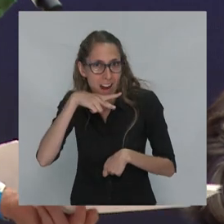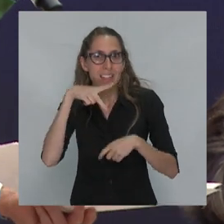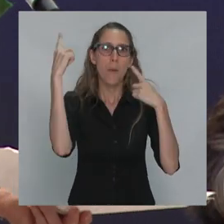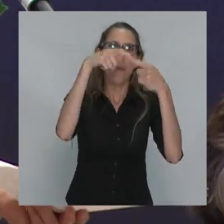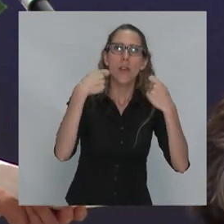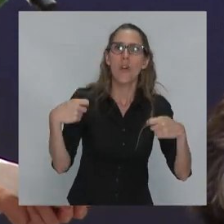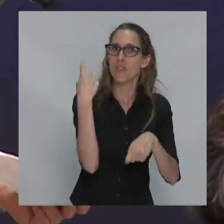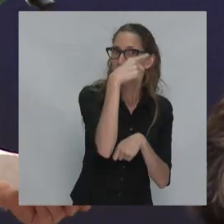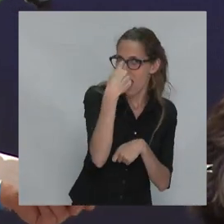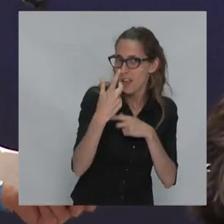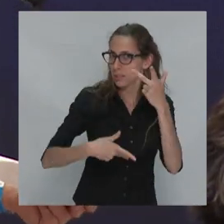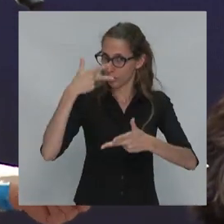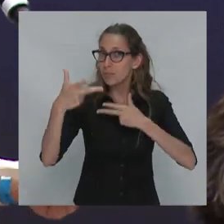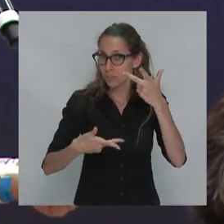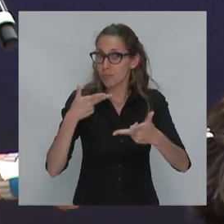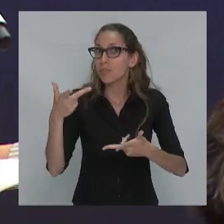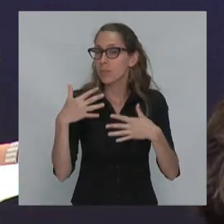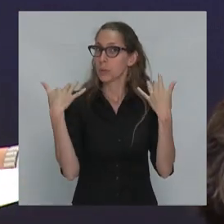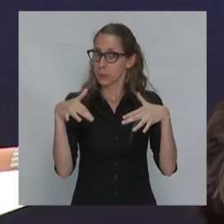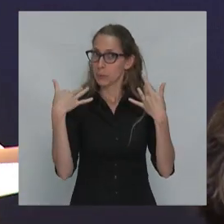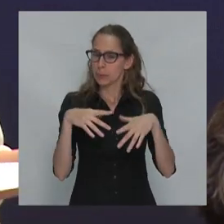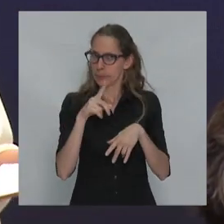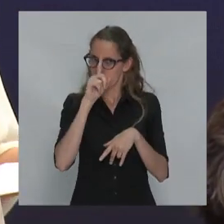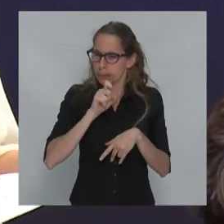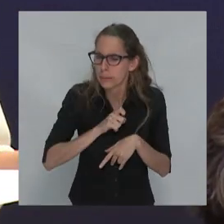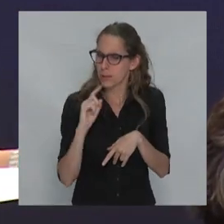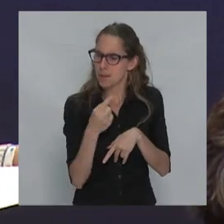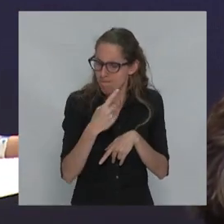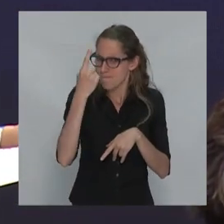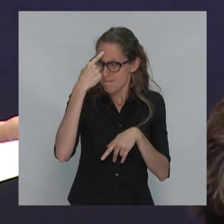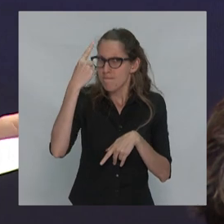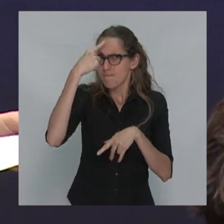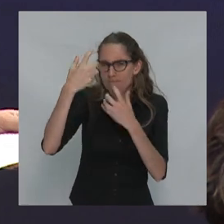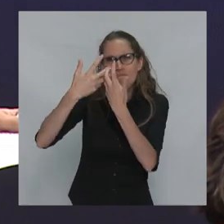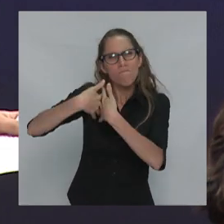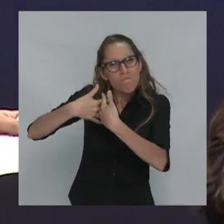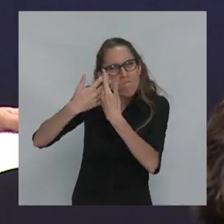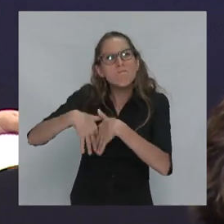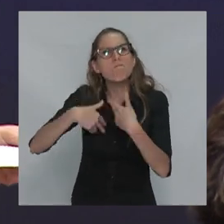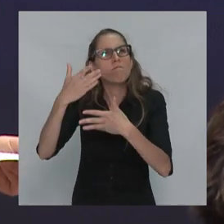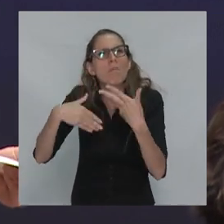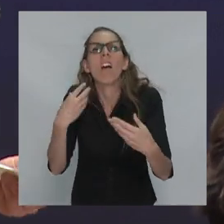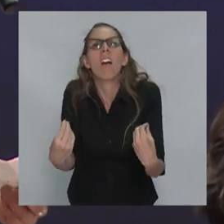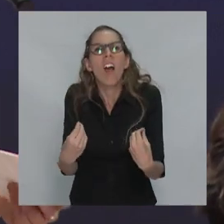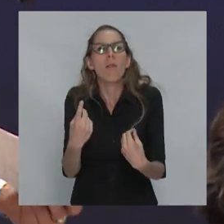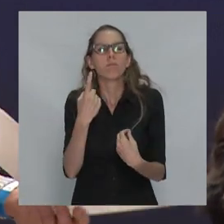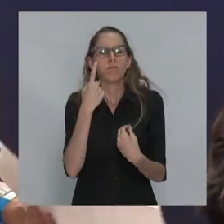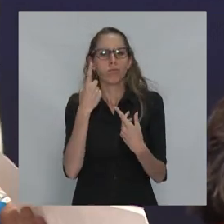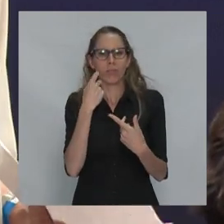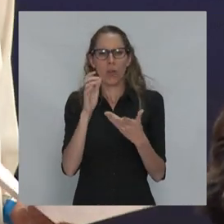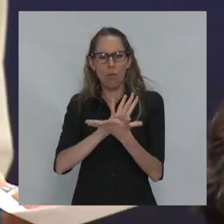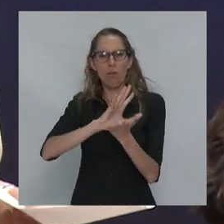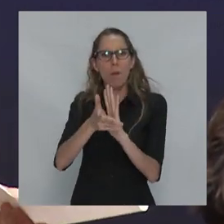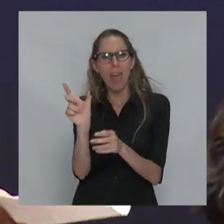pañuelos celestes. Y el desafío y lo que tenemos que seguir pensando es cómo albergar diferencias